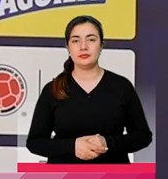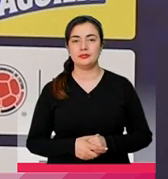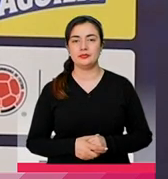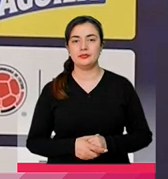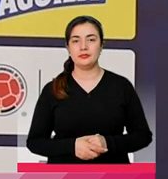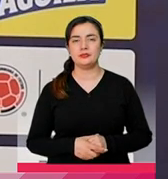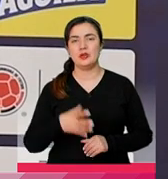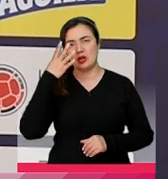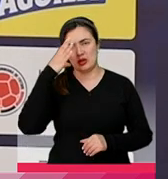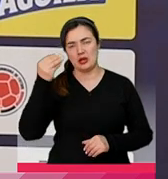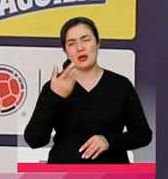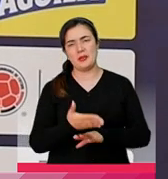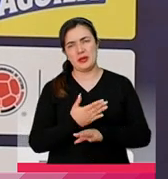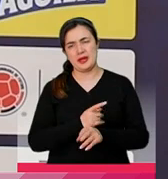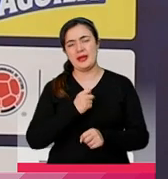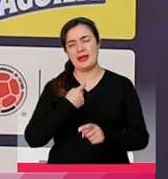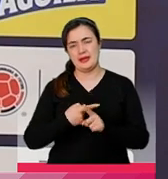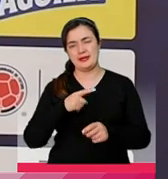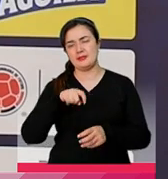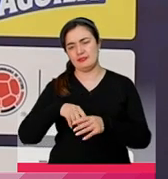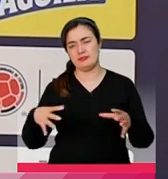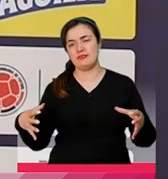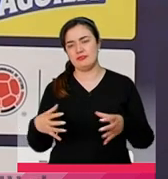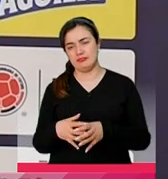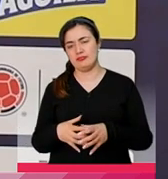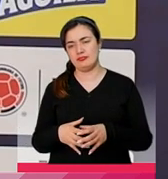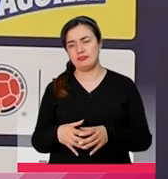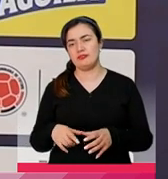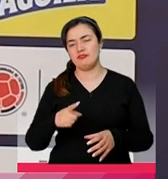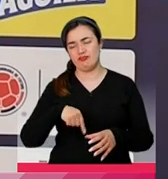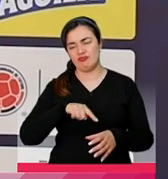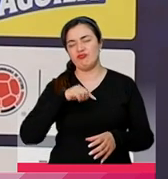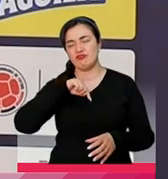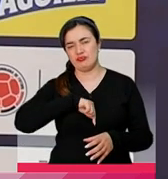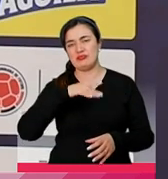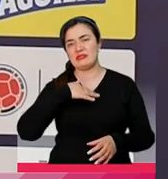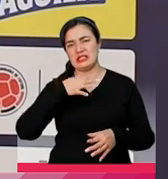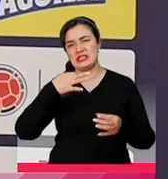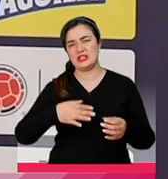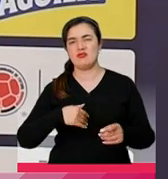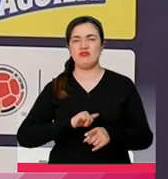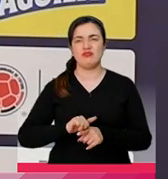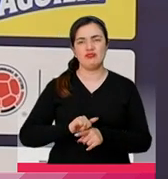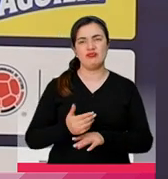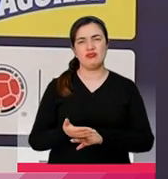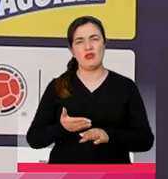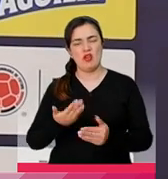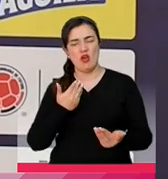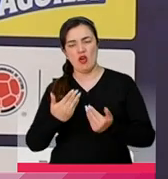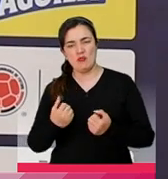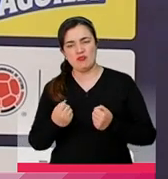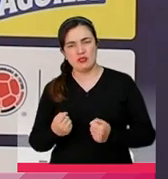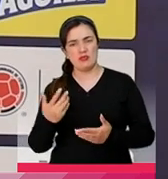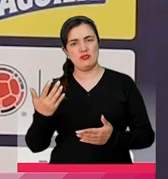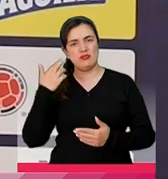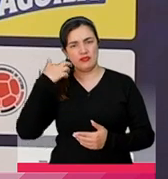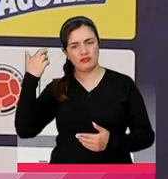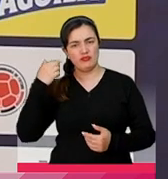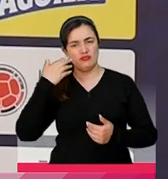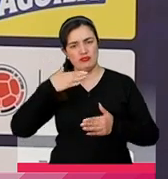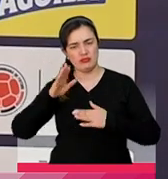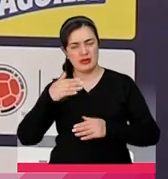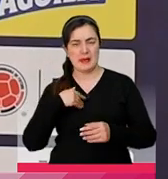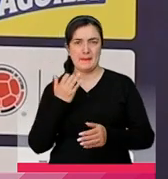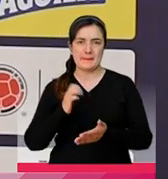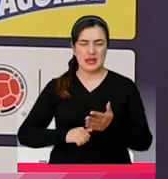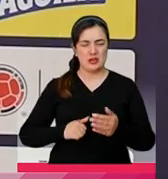nosotros entonces ahora estoy seguro que con la rutina más confianza con más fútbol menos lesiones gracias a